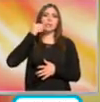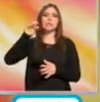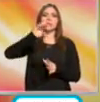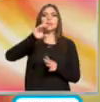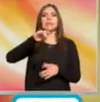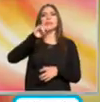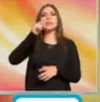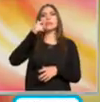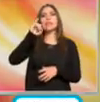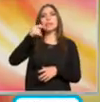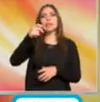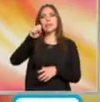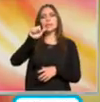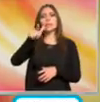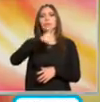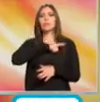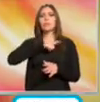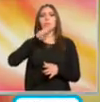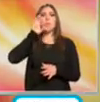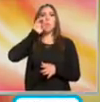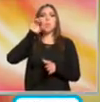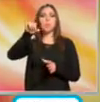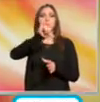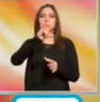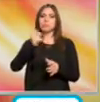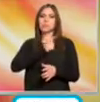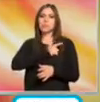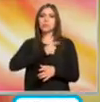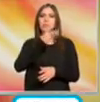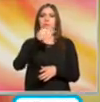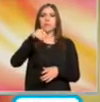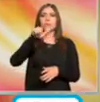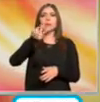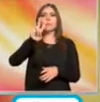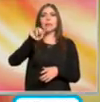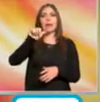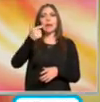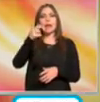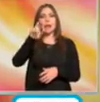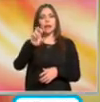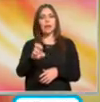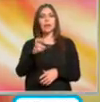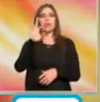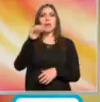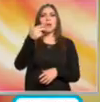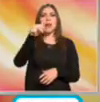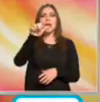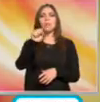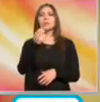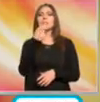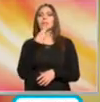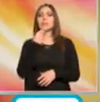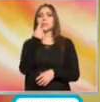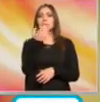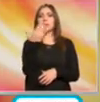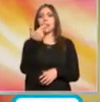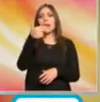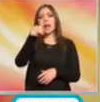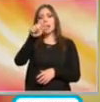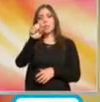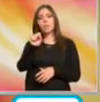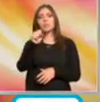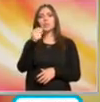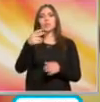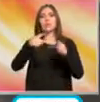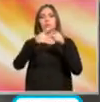gusto, Jugo sazonador, también al gusto. 400 mililitros de vinagre balsámico. 40 gramos de azúcar. 150 gramos de